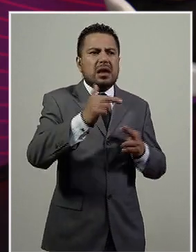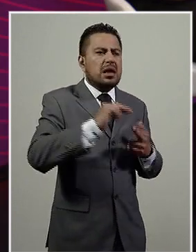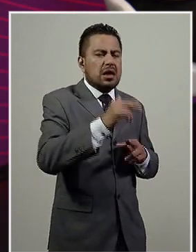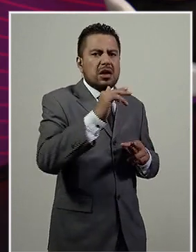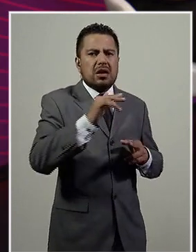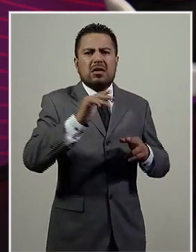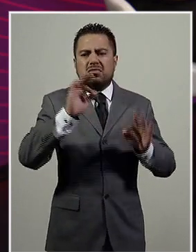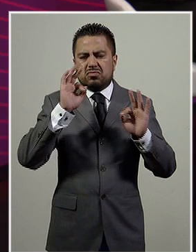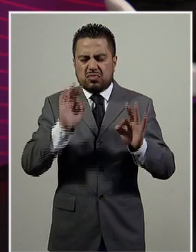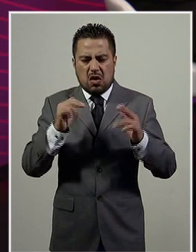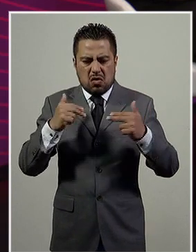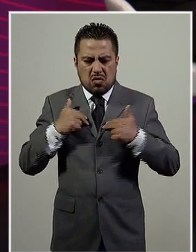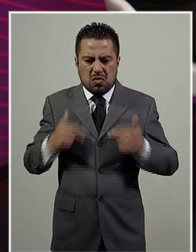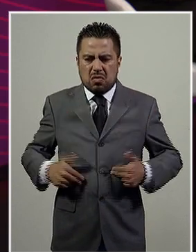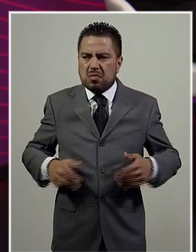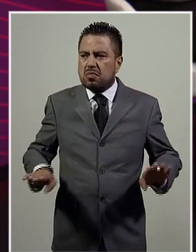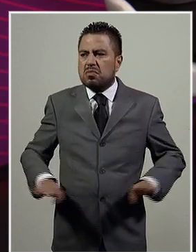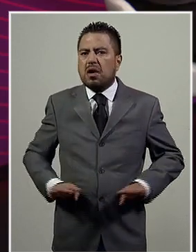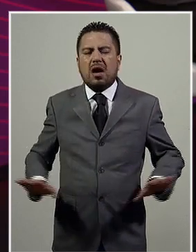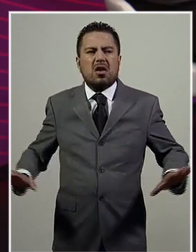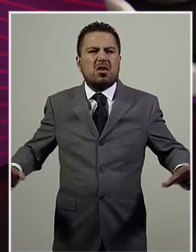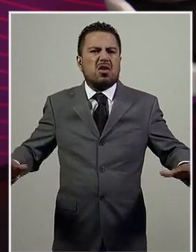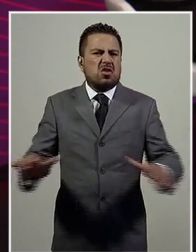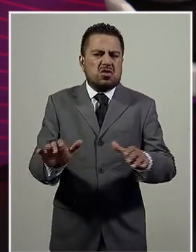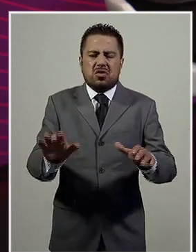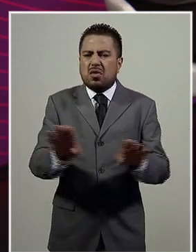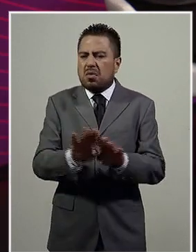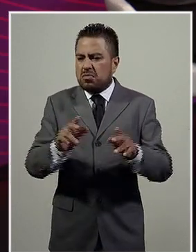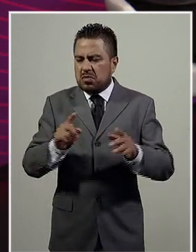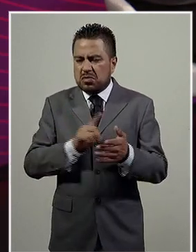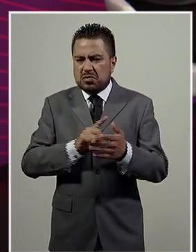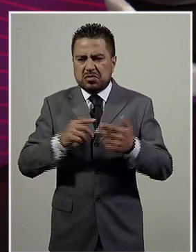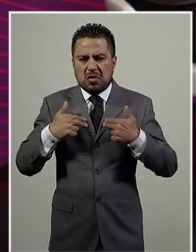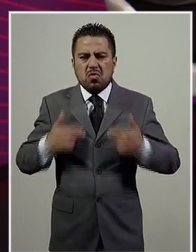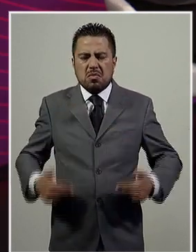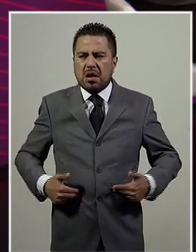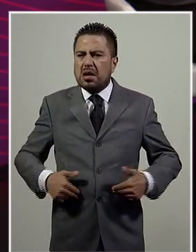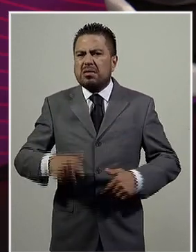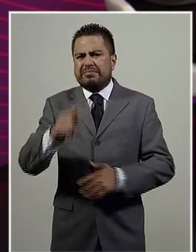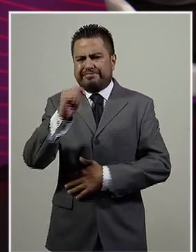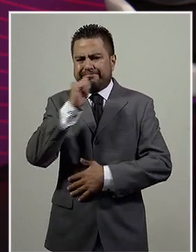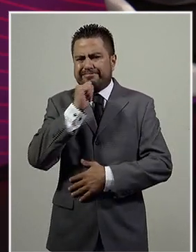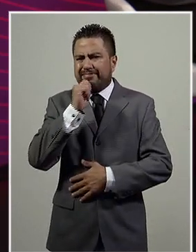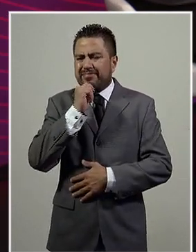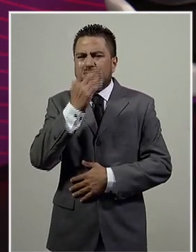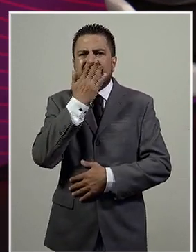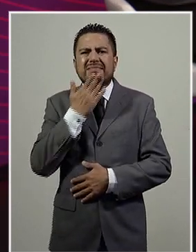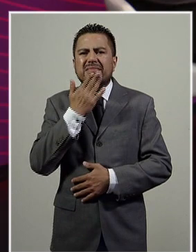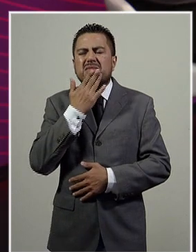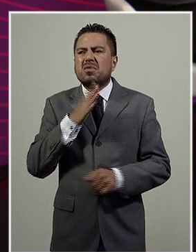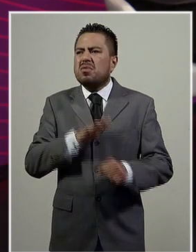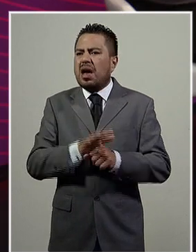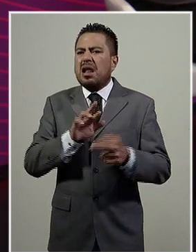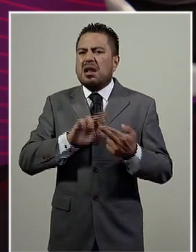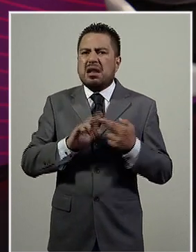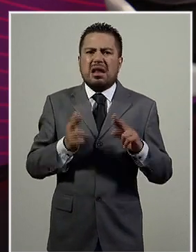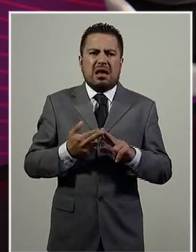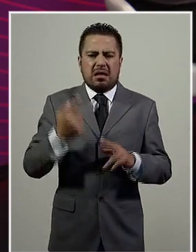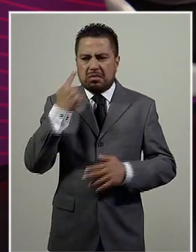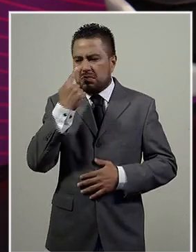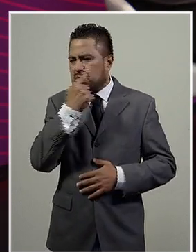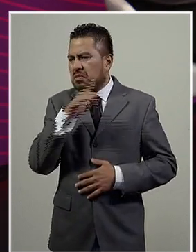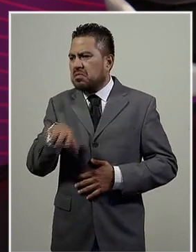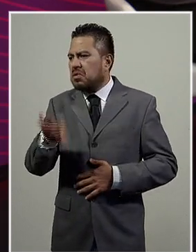ámbito puramente humano, como lo que somos, como seres humanos. No importa qué práctica religiosa